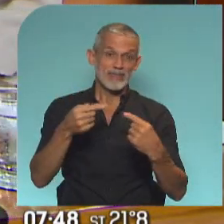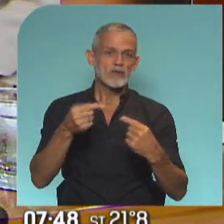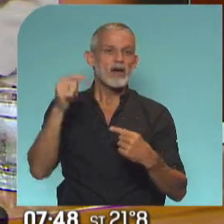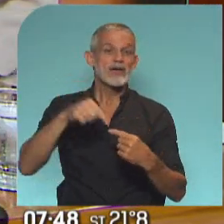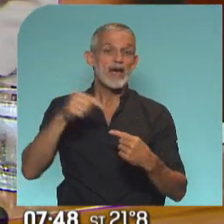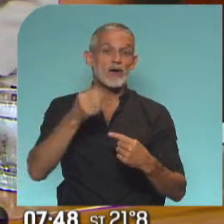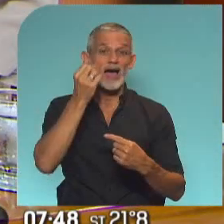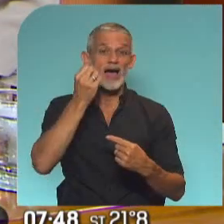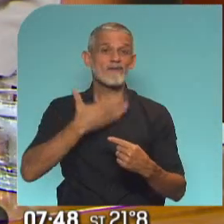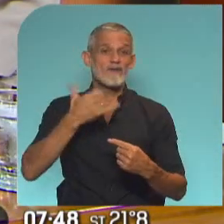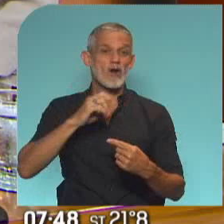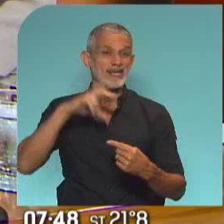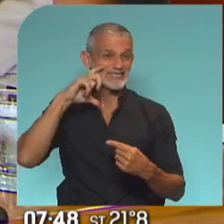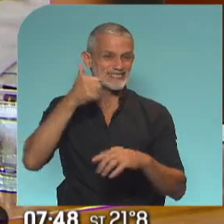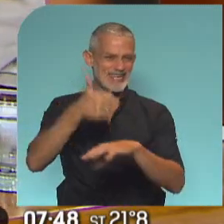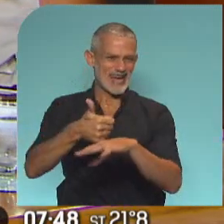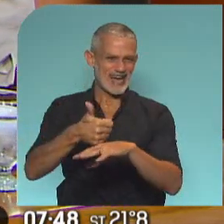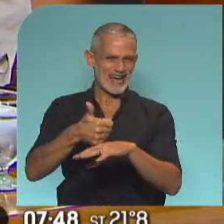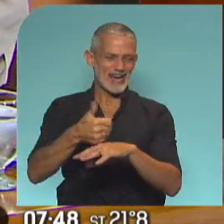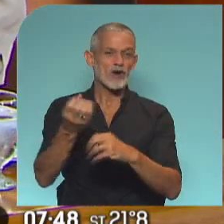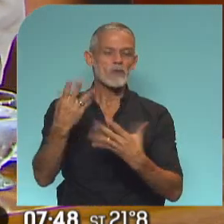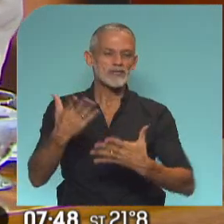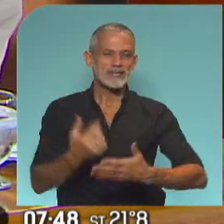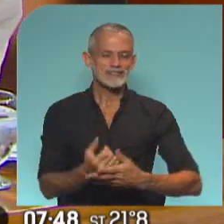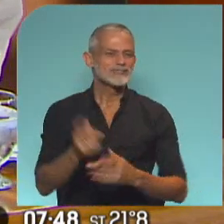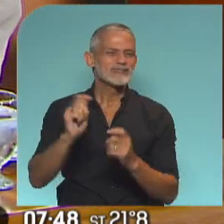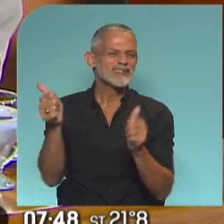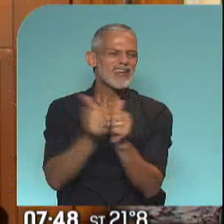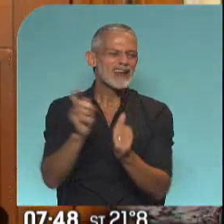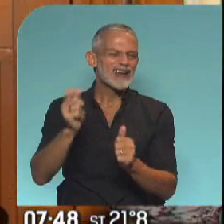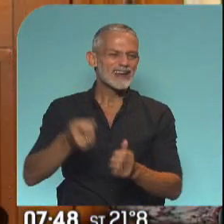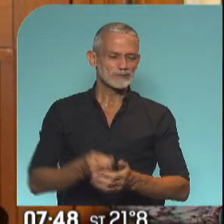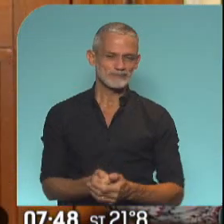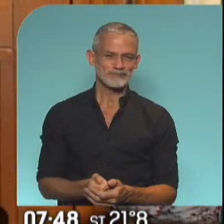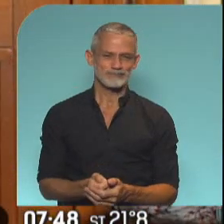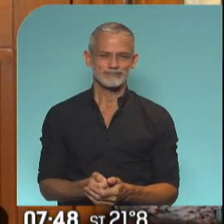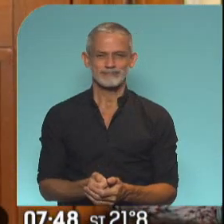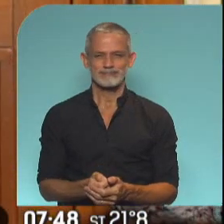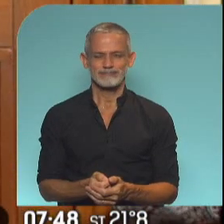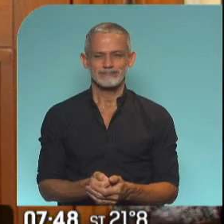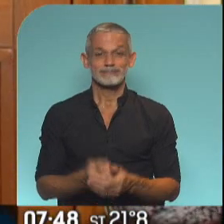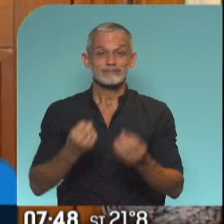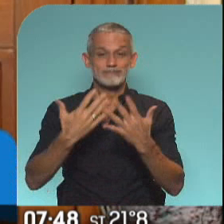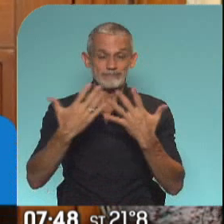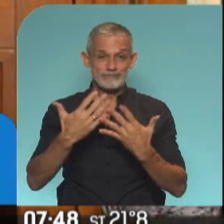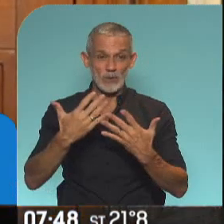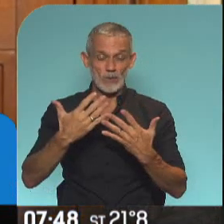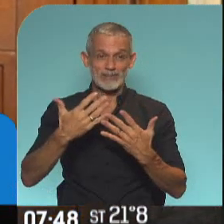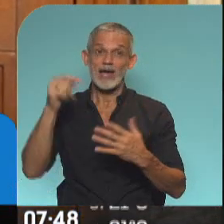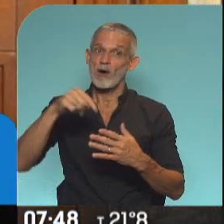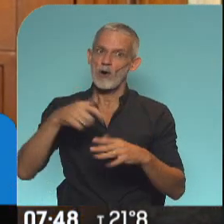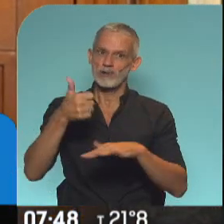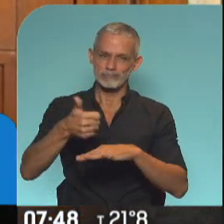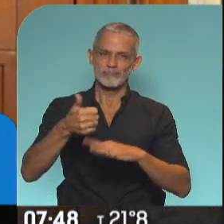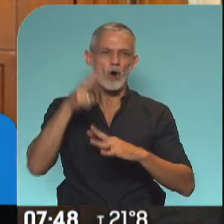con Florencia Rodríguez al móvil. ¿Qué tal, Flor? Buen día, ¿con quién estás? Buen día, Silvia. Hoy, 8